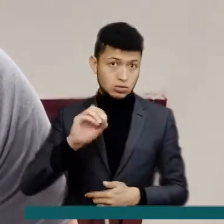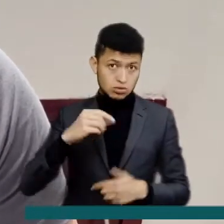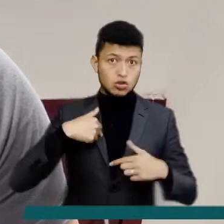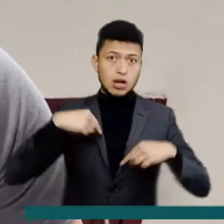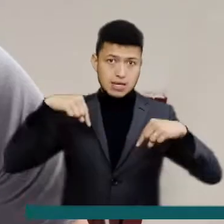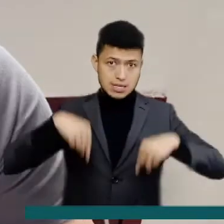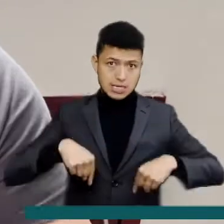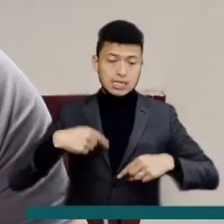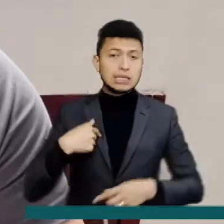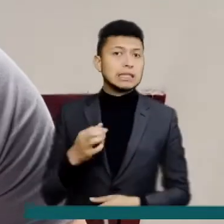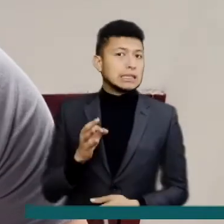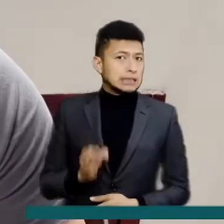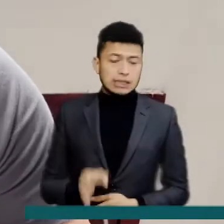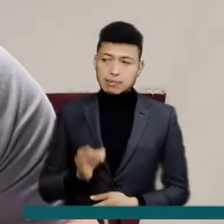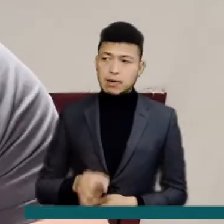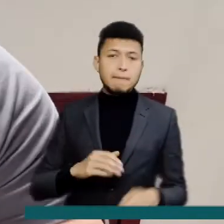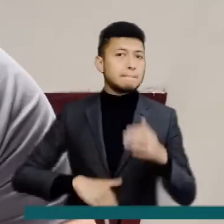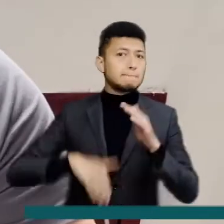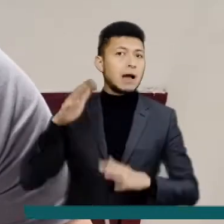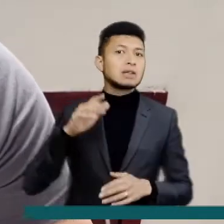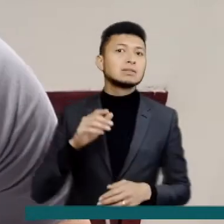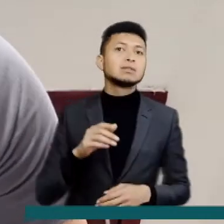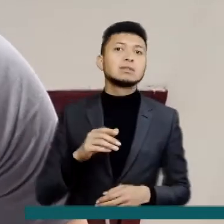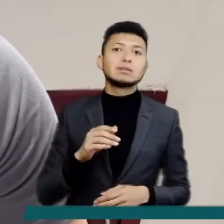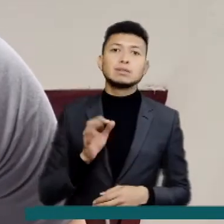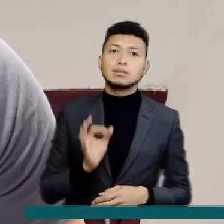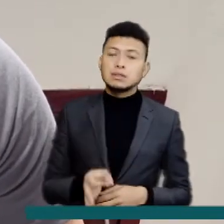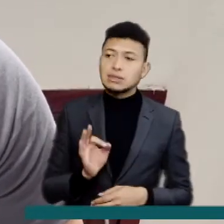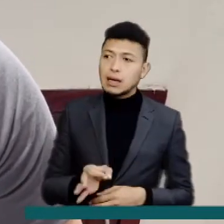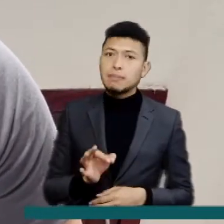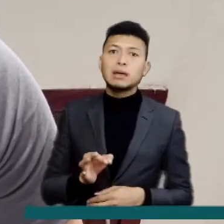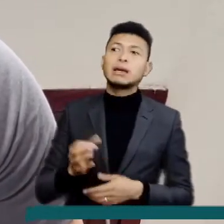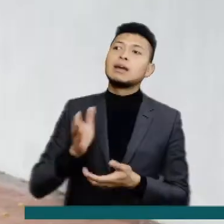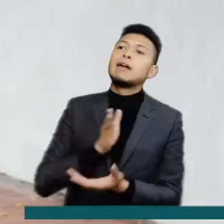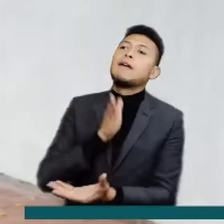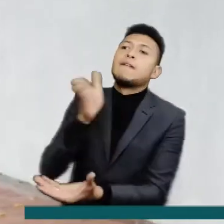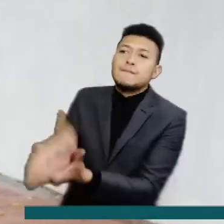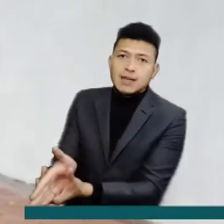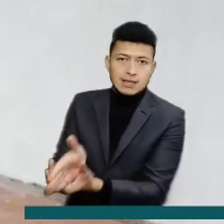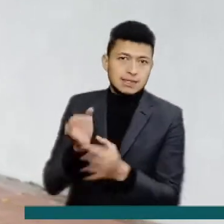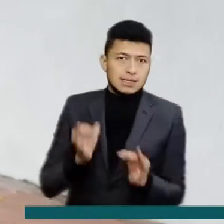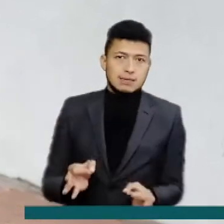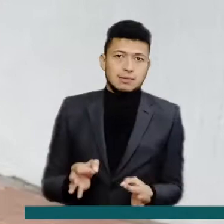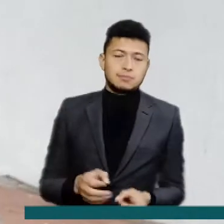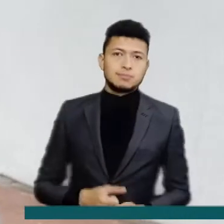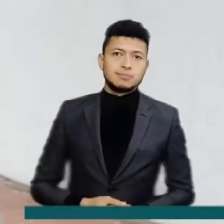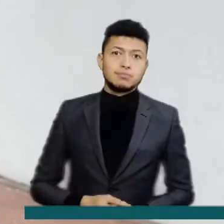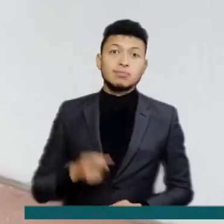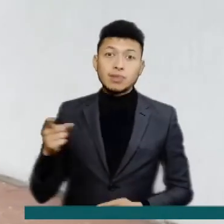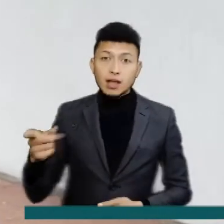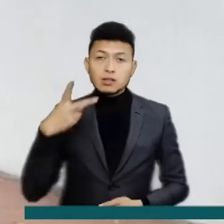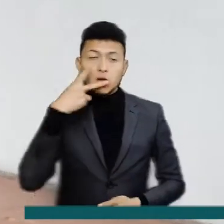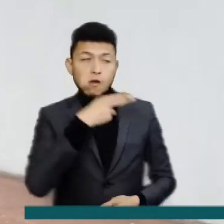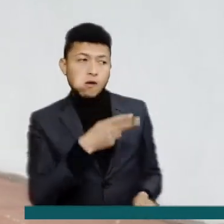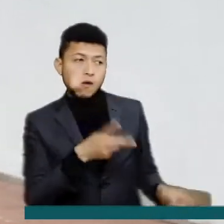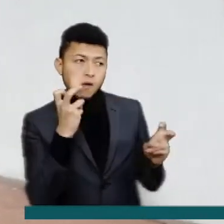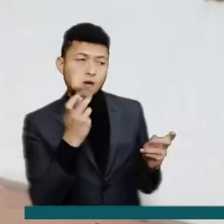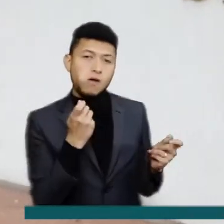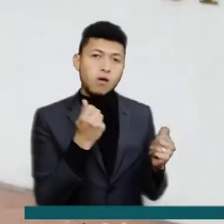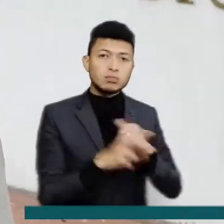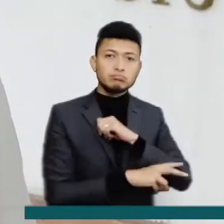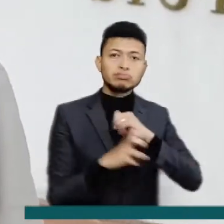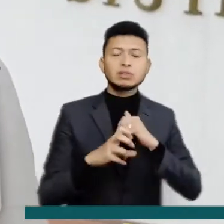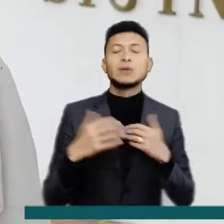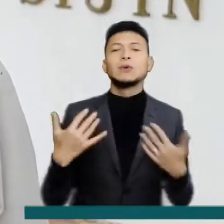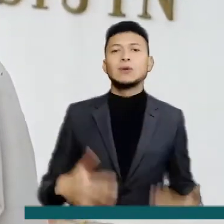Y pues yo siempre recurro lo que es al lugar en físicos. Así como esta estafa, son muchas las que se pueden presentar. Y